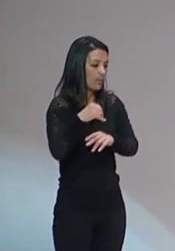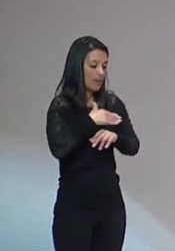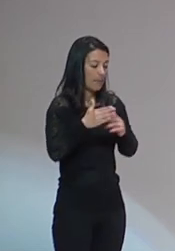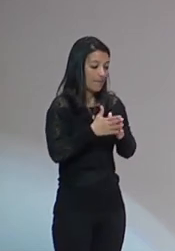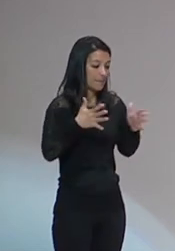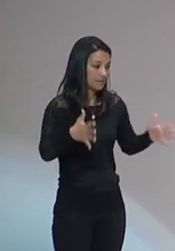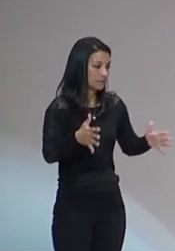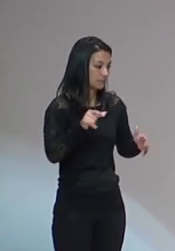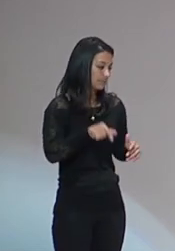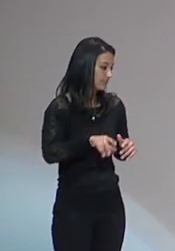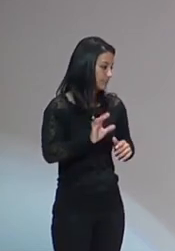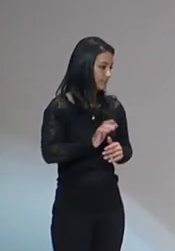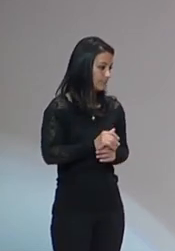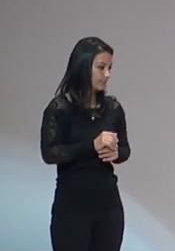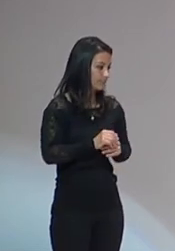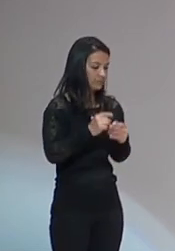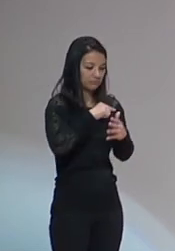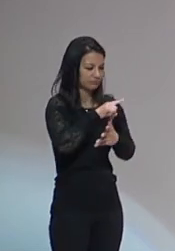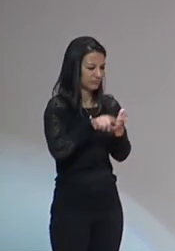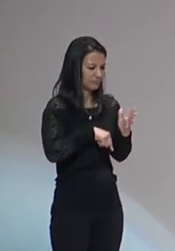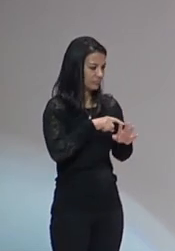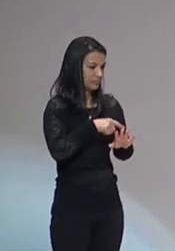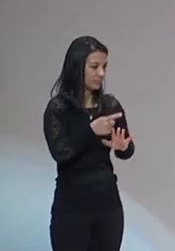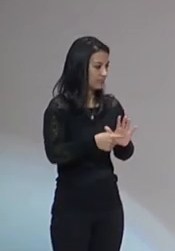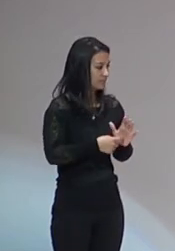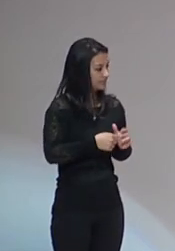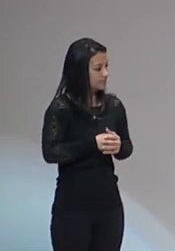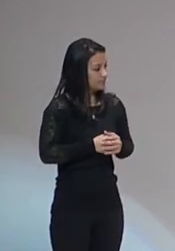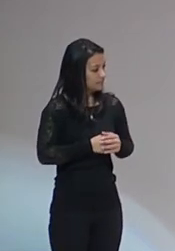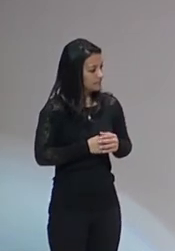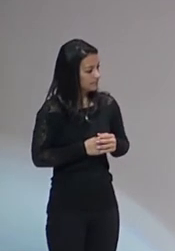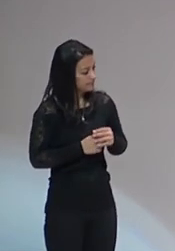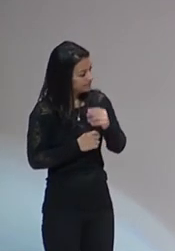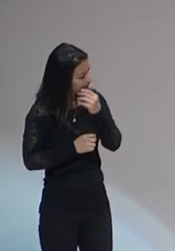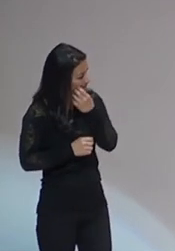que es Colombia en toda su riqueza.